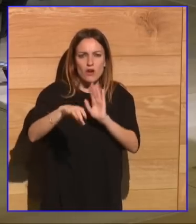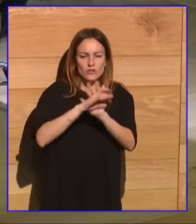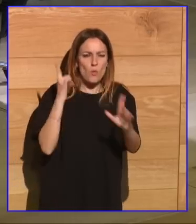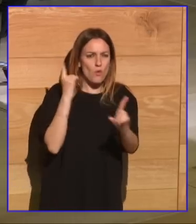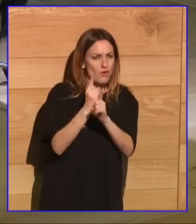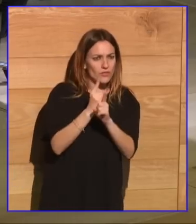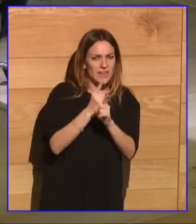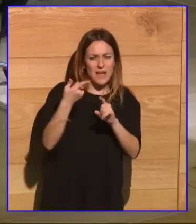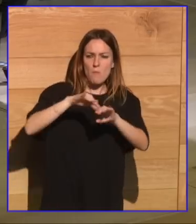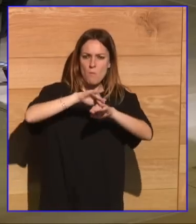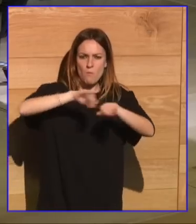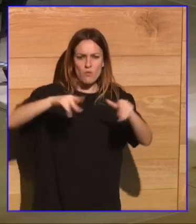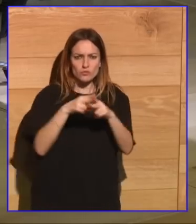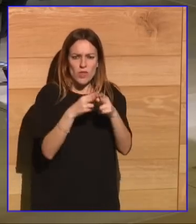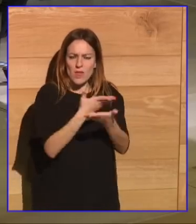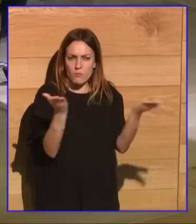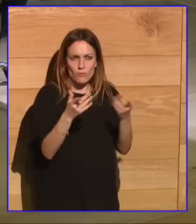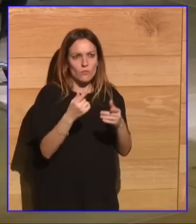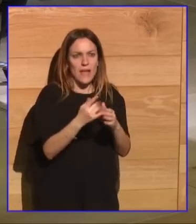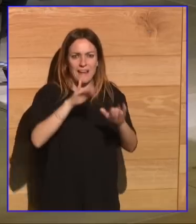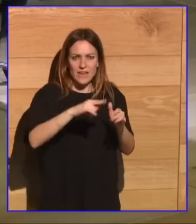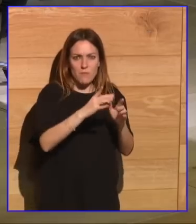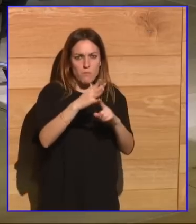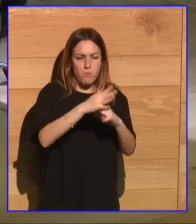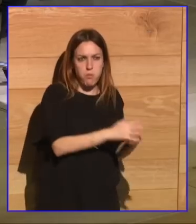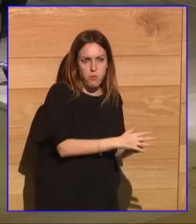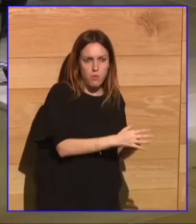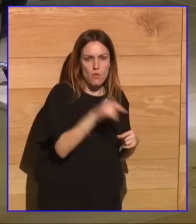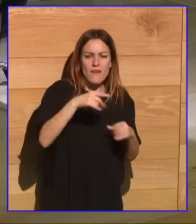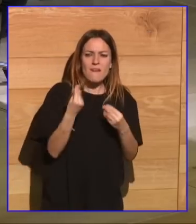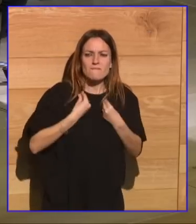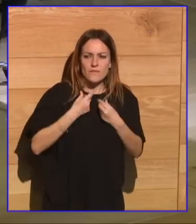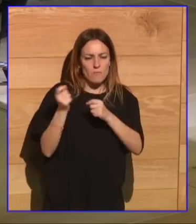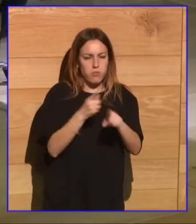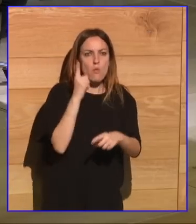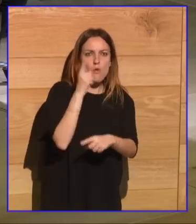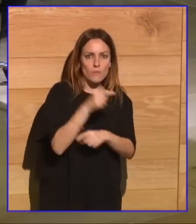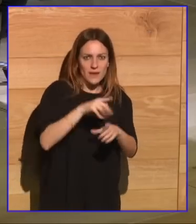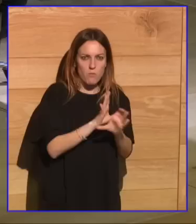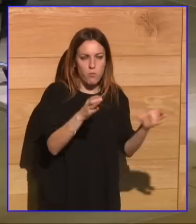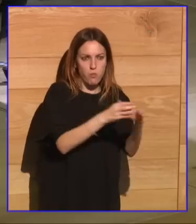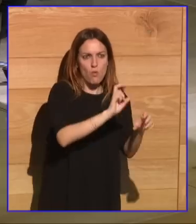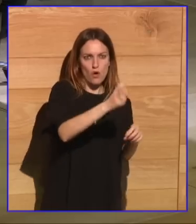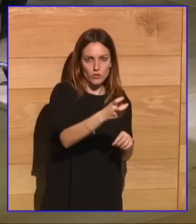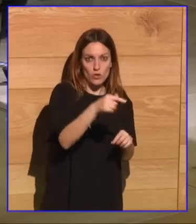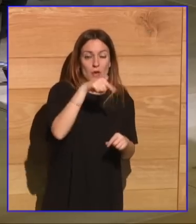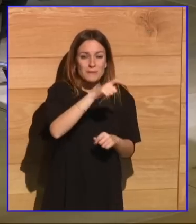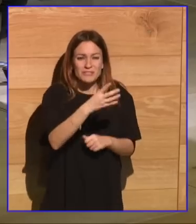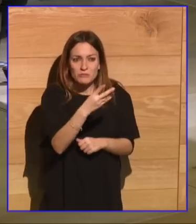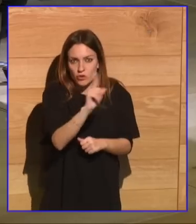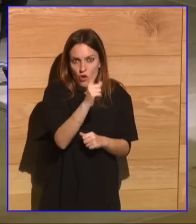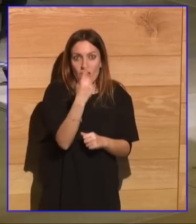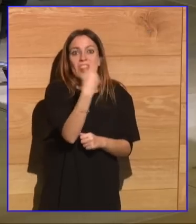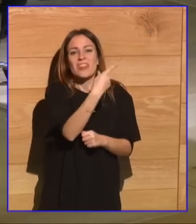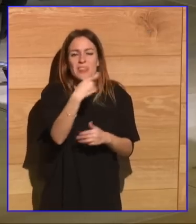anticonstitucional se les separa de la sociedad y se les hace vivir en un sitio determinado, segregado. Y no a 4, a 100.000, que son muchos.